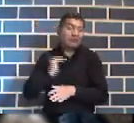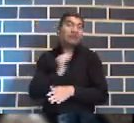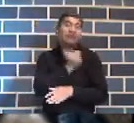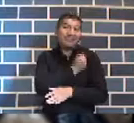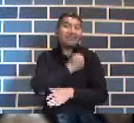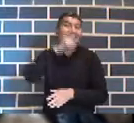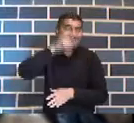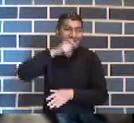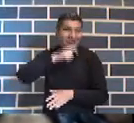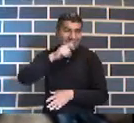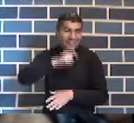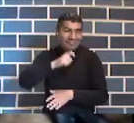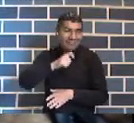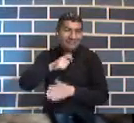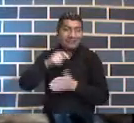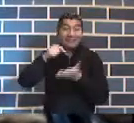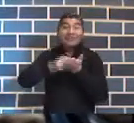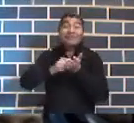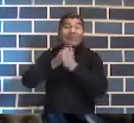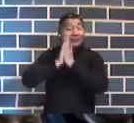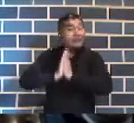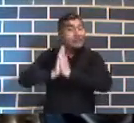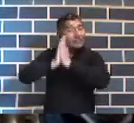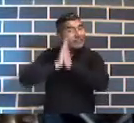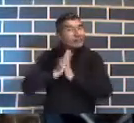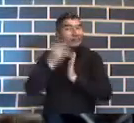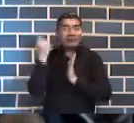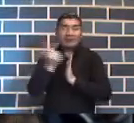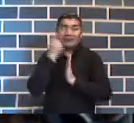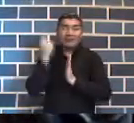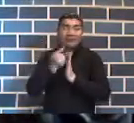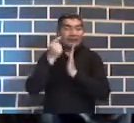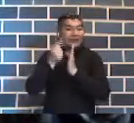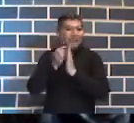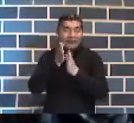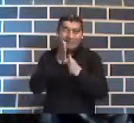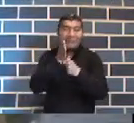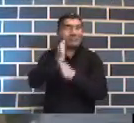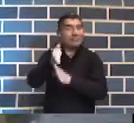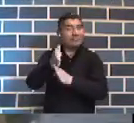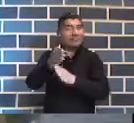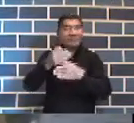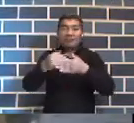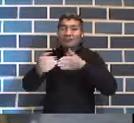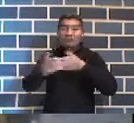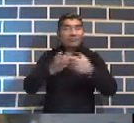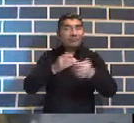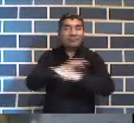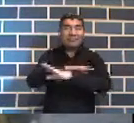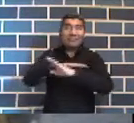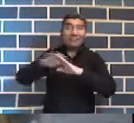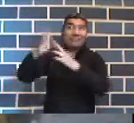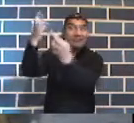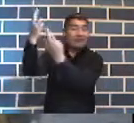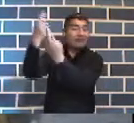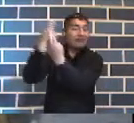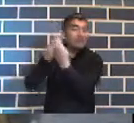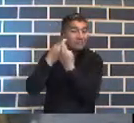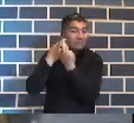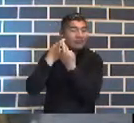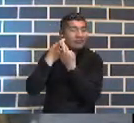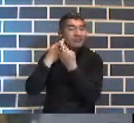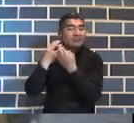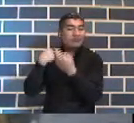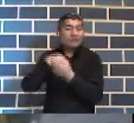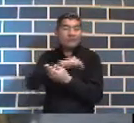en este sentido la oración siempre es eficaz aunque no responda a lo que